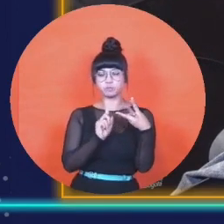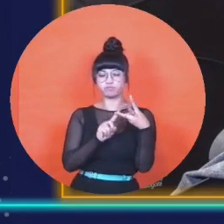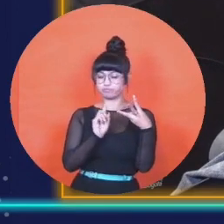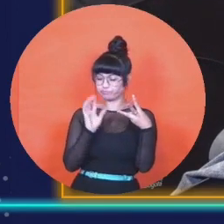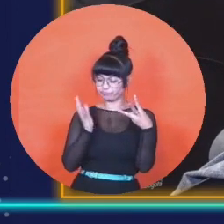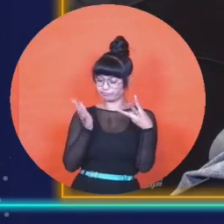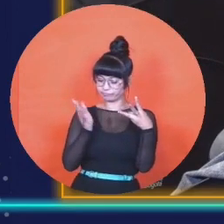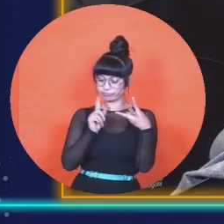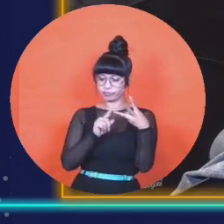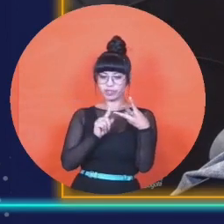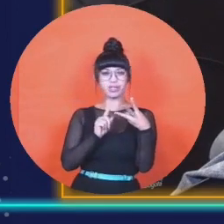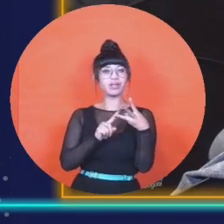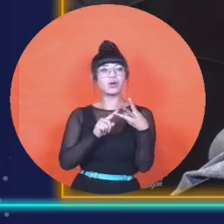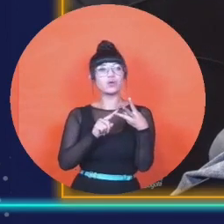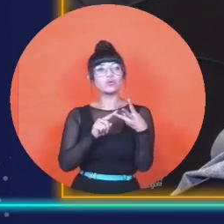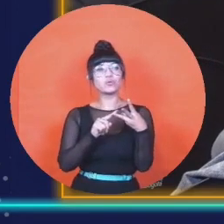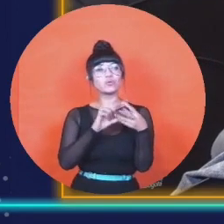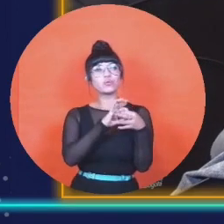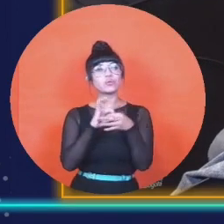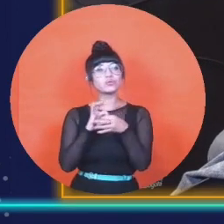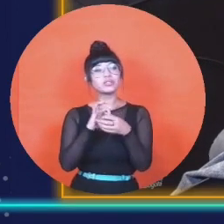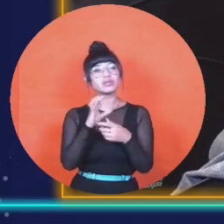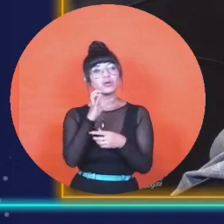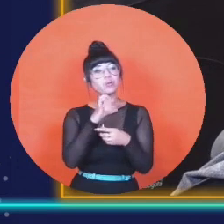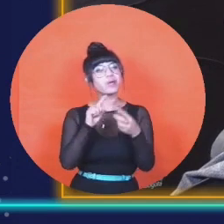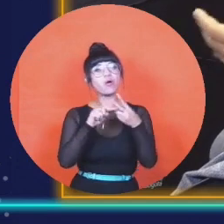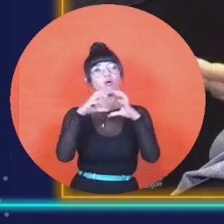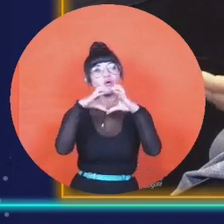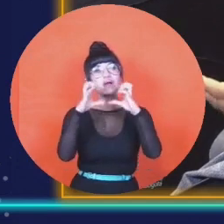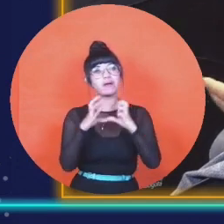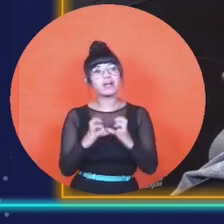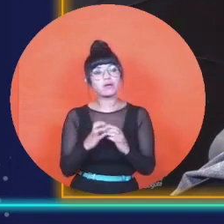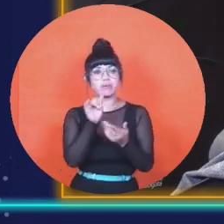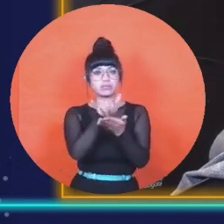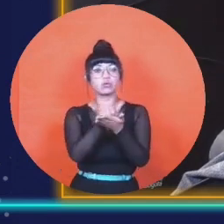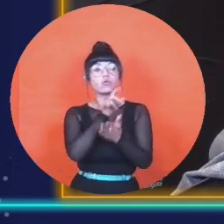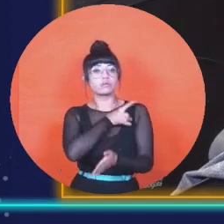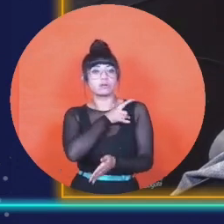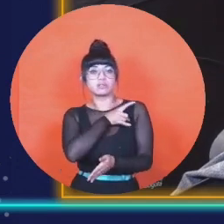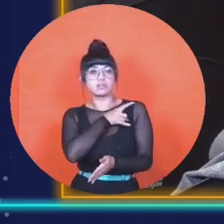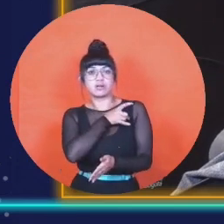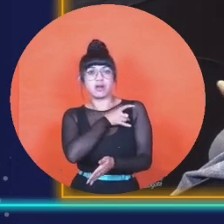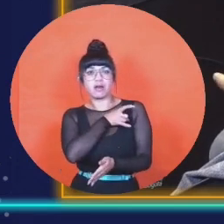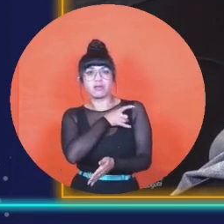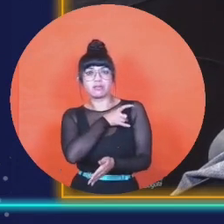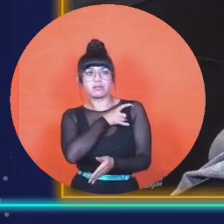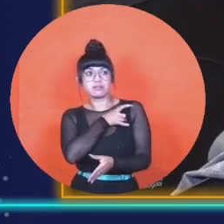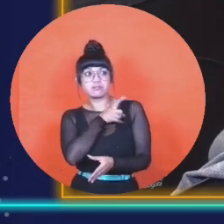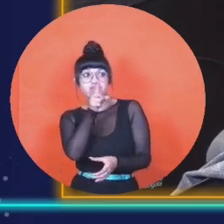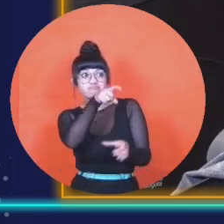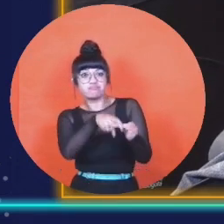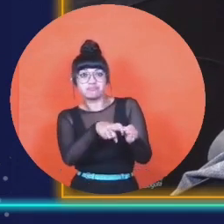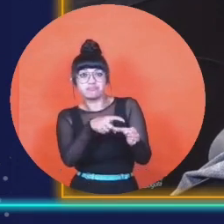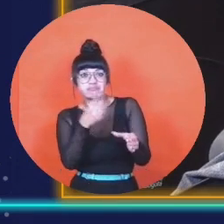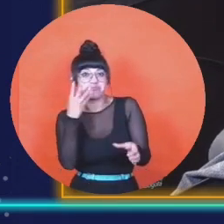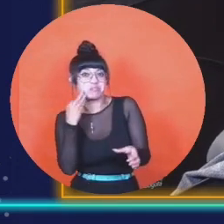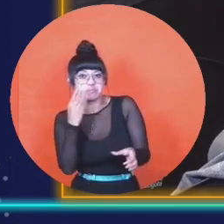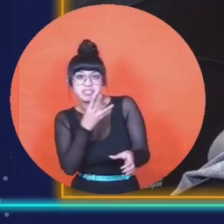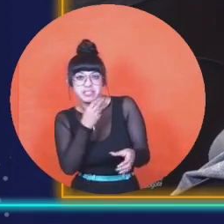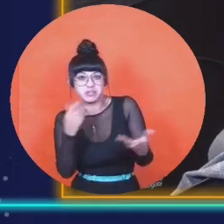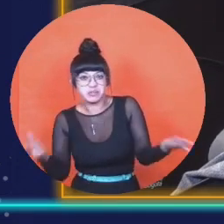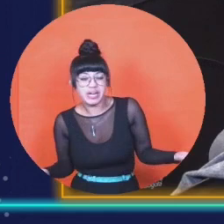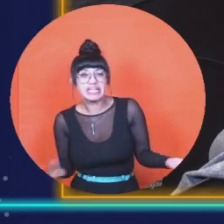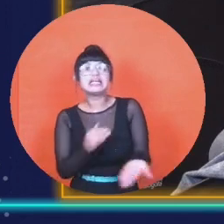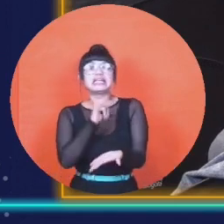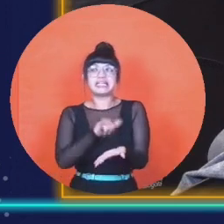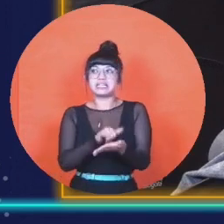y algo de Unicolombia, de la Cámara de Comercio, pero son universidades que uno en realidad no están preparadas para eso. Entonces, ¿qué tiene que hacer